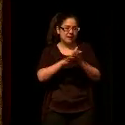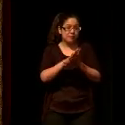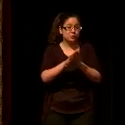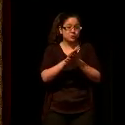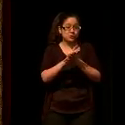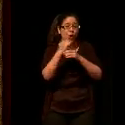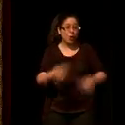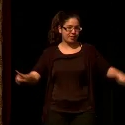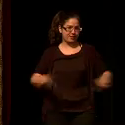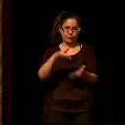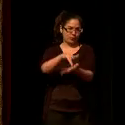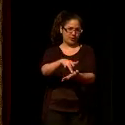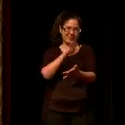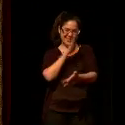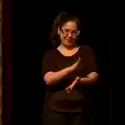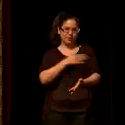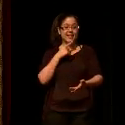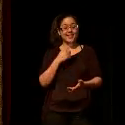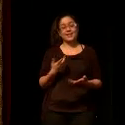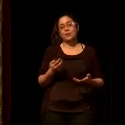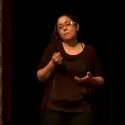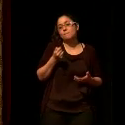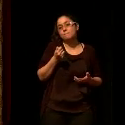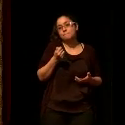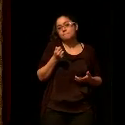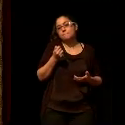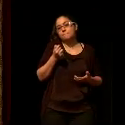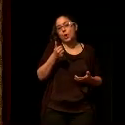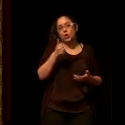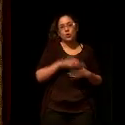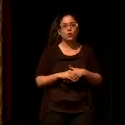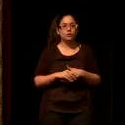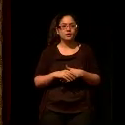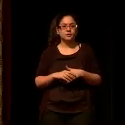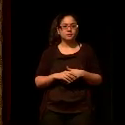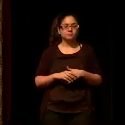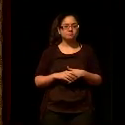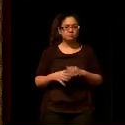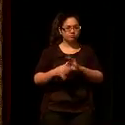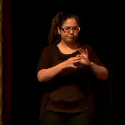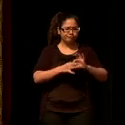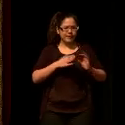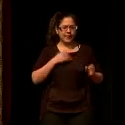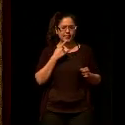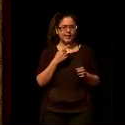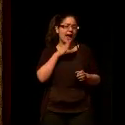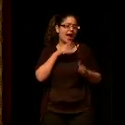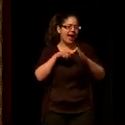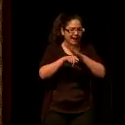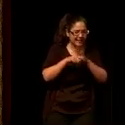en películas en conciertos en engranaje enorme que además de estos agentes de los que se ha hablado también